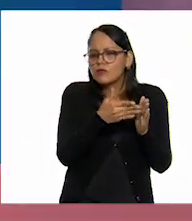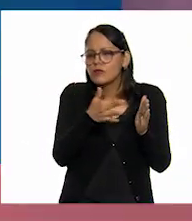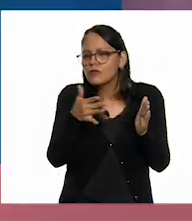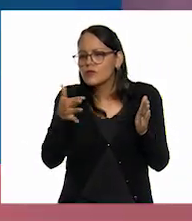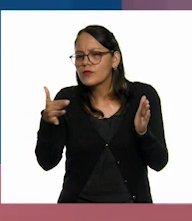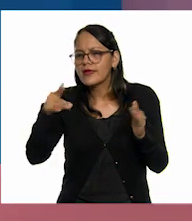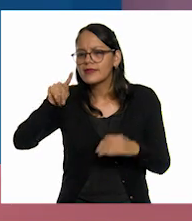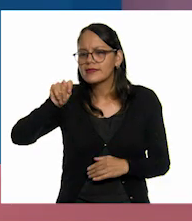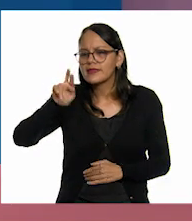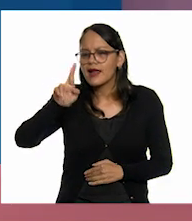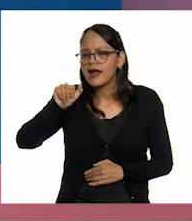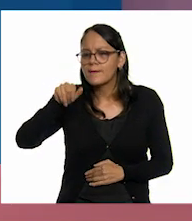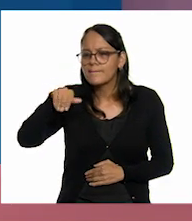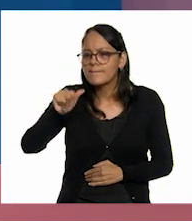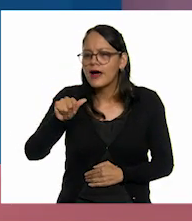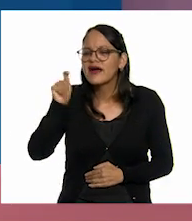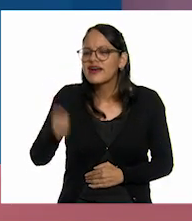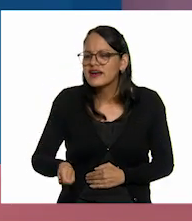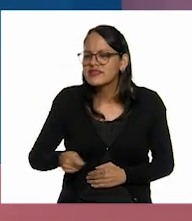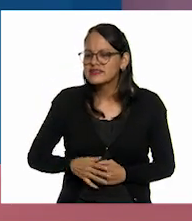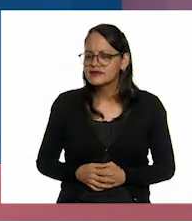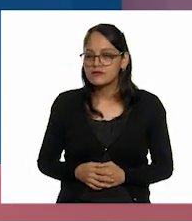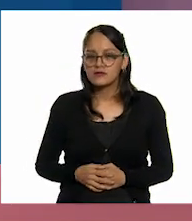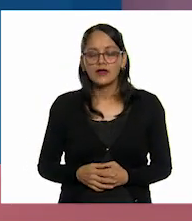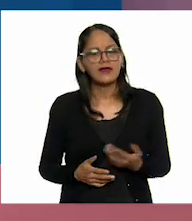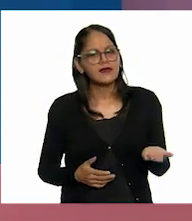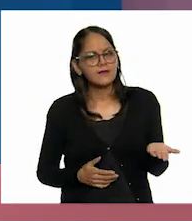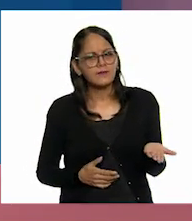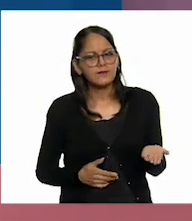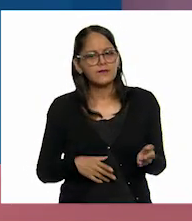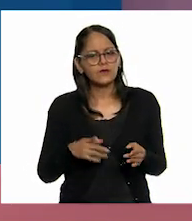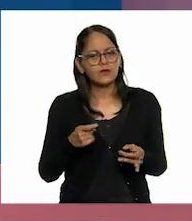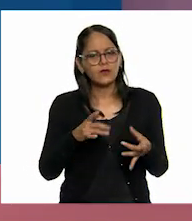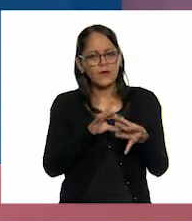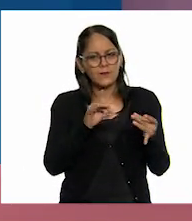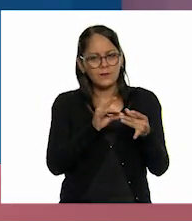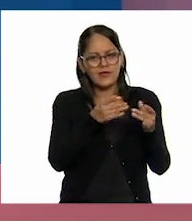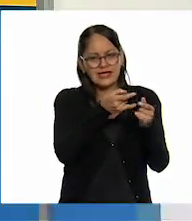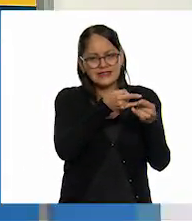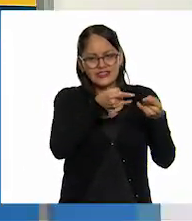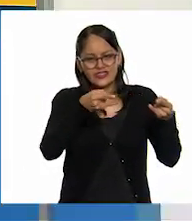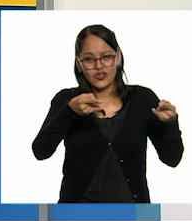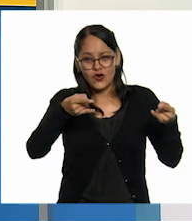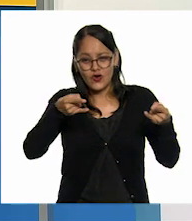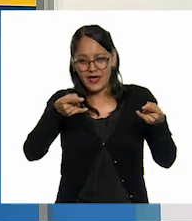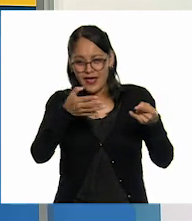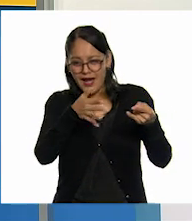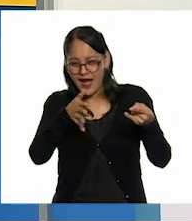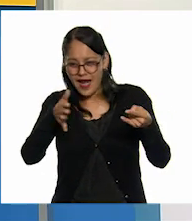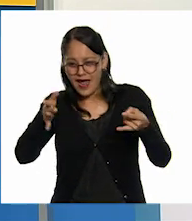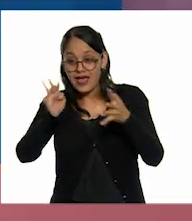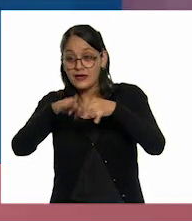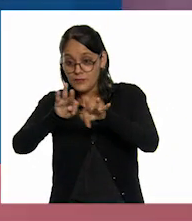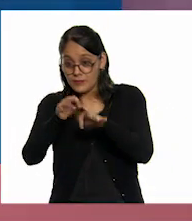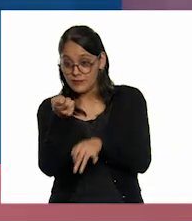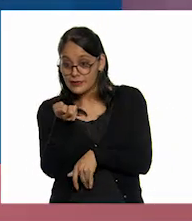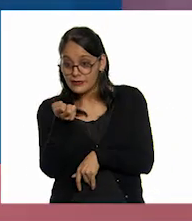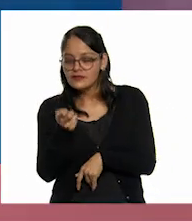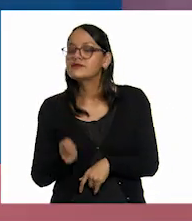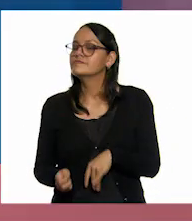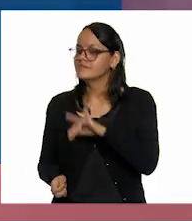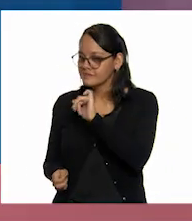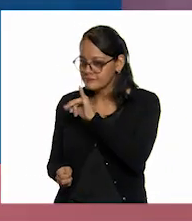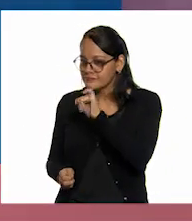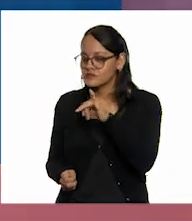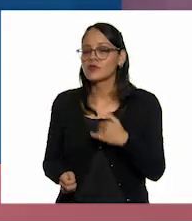La trama es como el nudo, ¿verdad, maestra? El nudo del cuento. Así es, Raulito. Pues